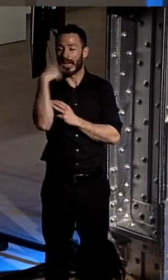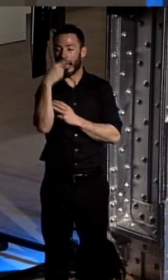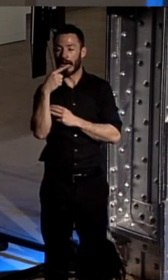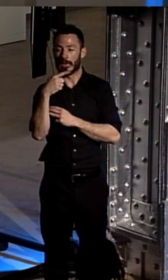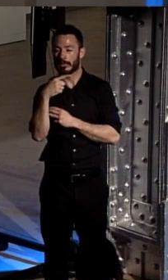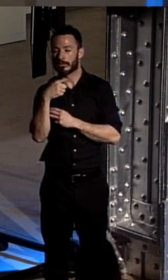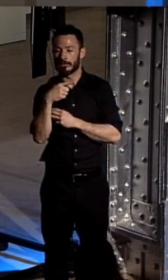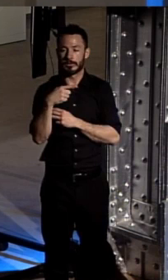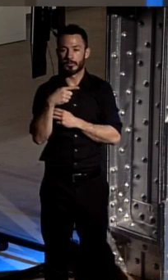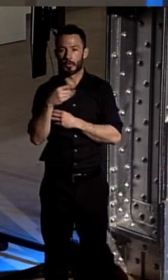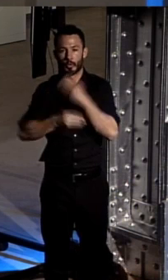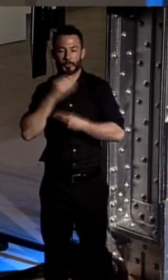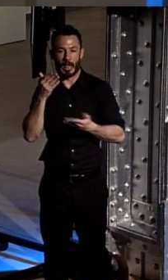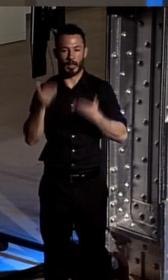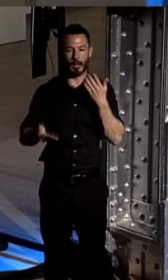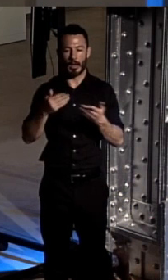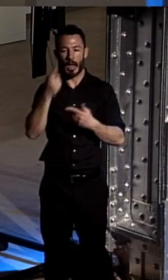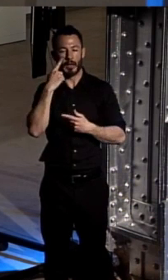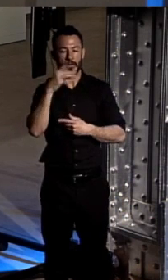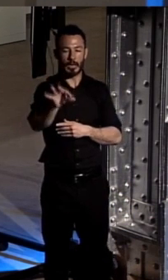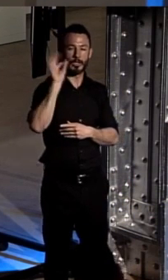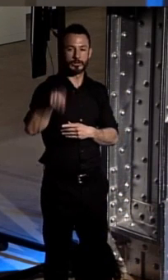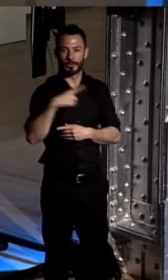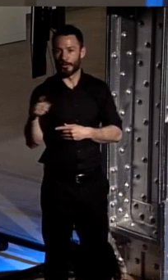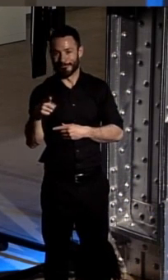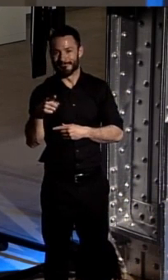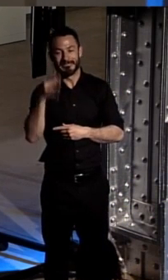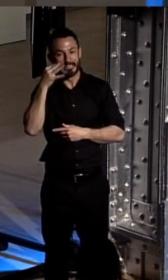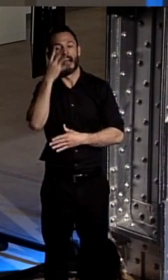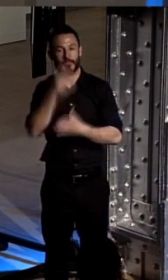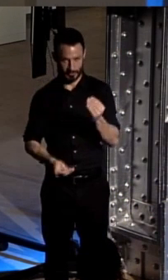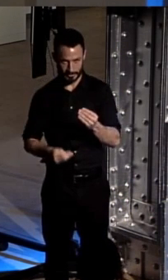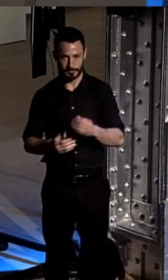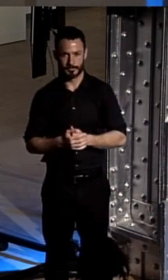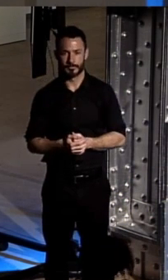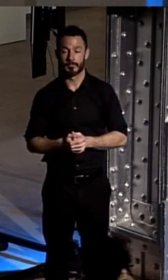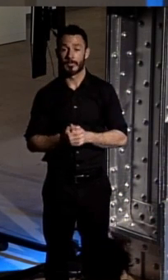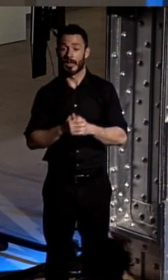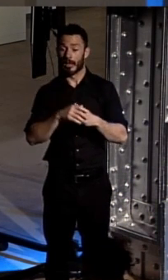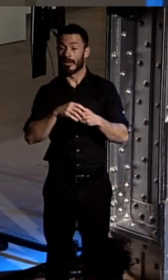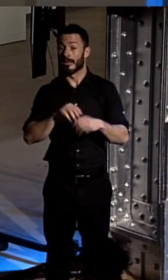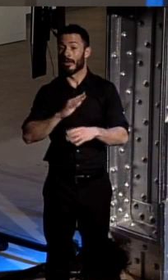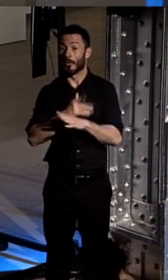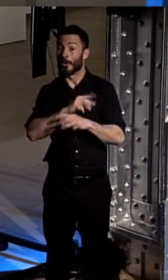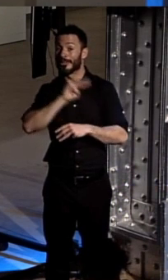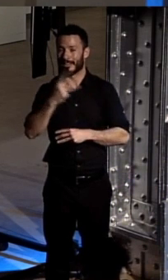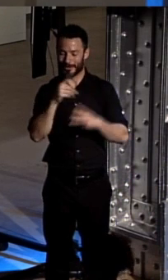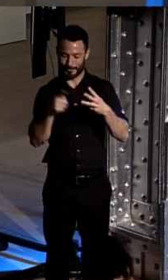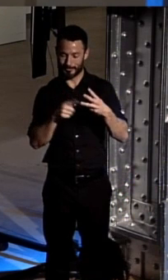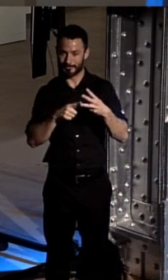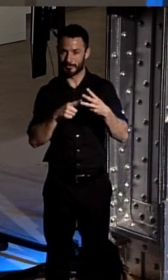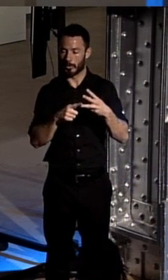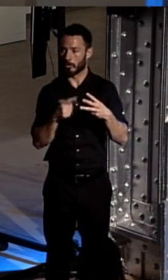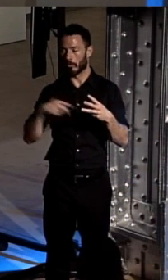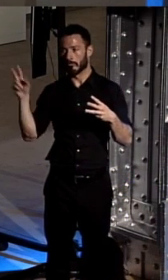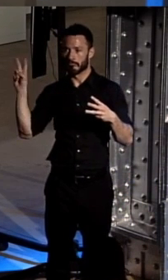gente, resulta ser algo que es poco conveniente. Y ahora que es el tercer juego, decidí hacerlo mientras venía por la Gran Vía. Les iba a contar otra cosa